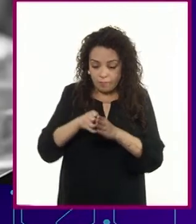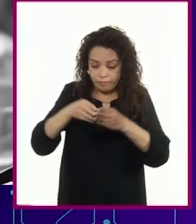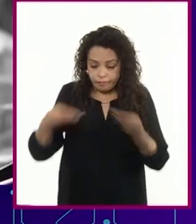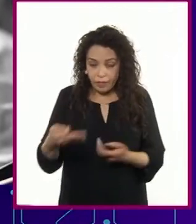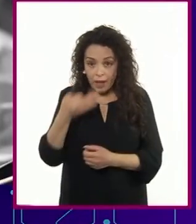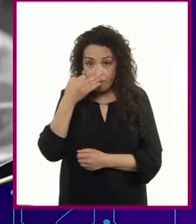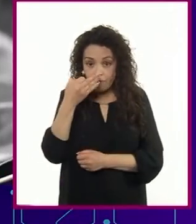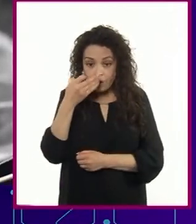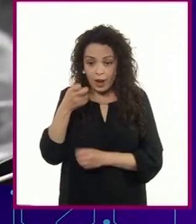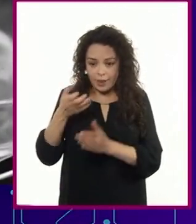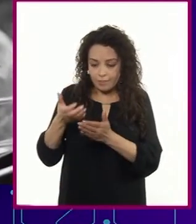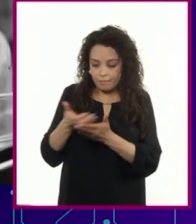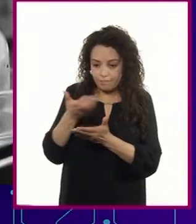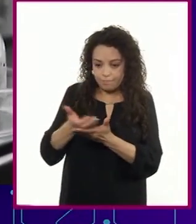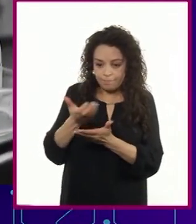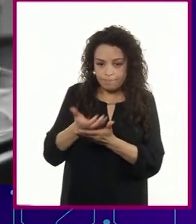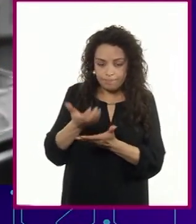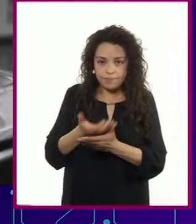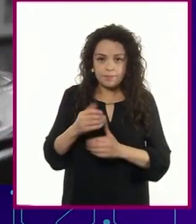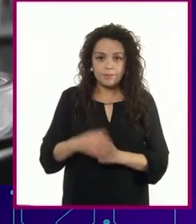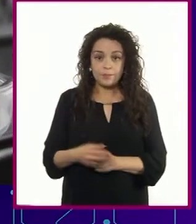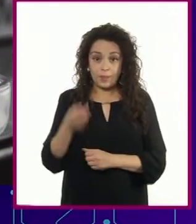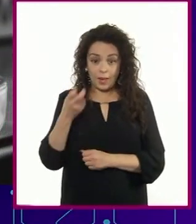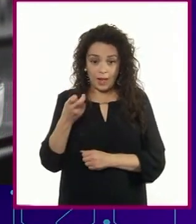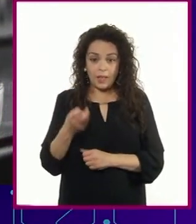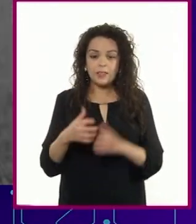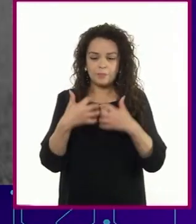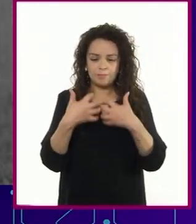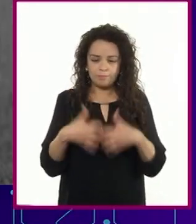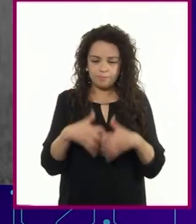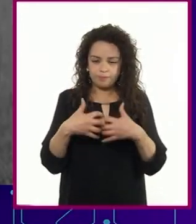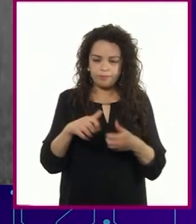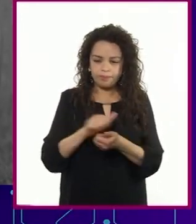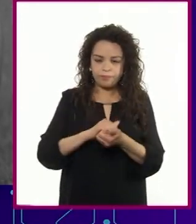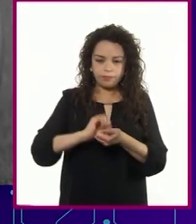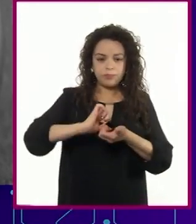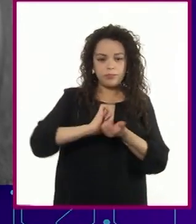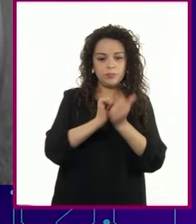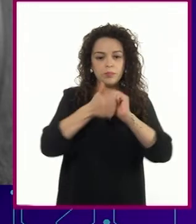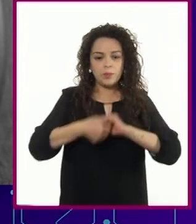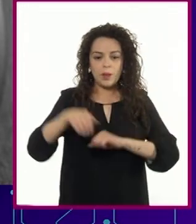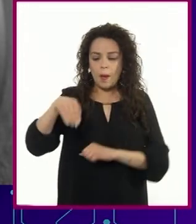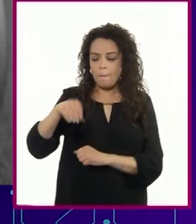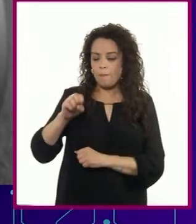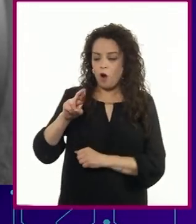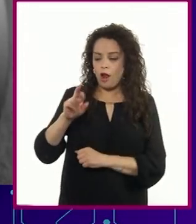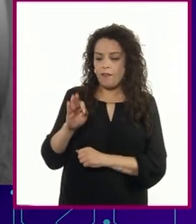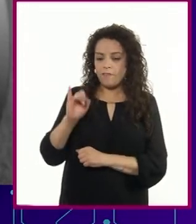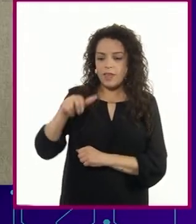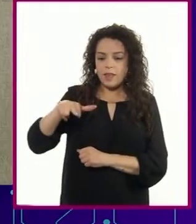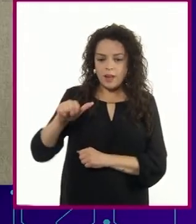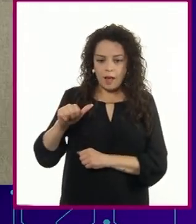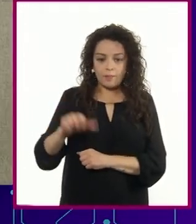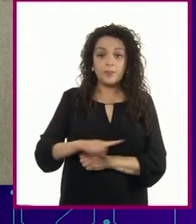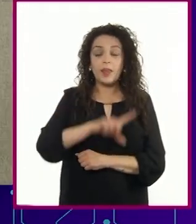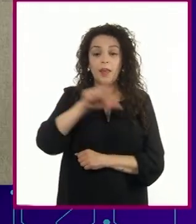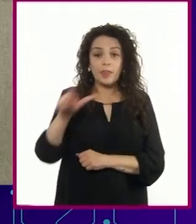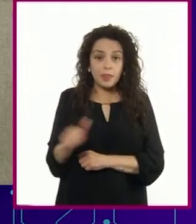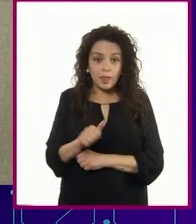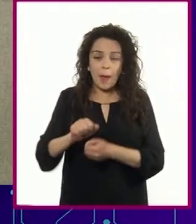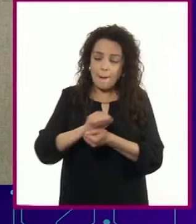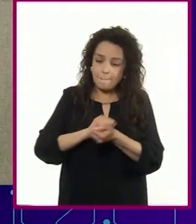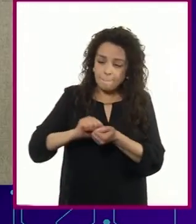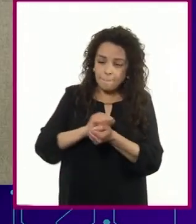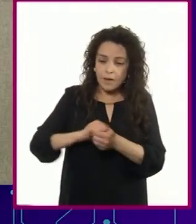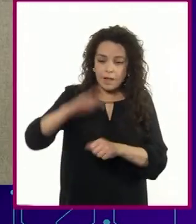amapola. Este opio se refina hasta convertirse en morfina. Luego se refina aún más,